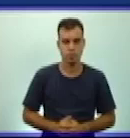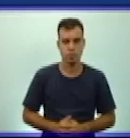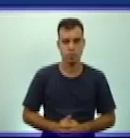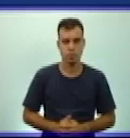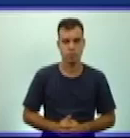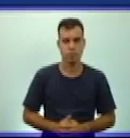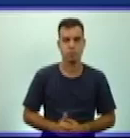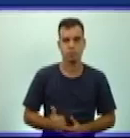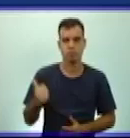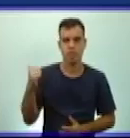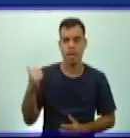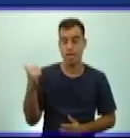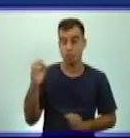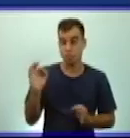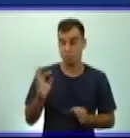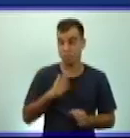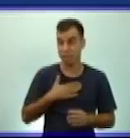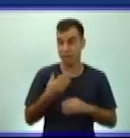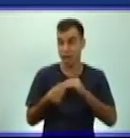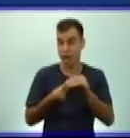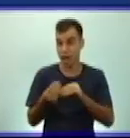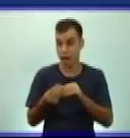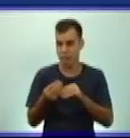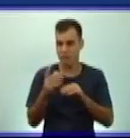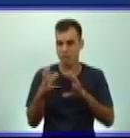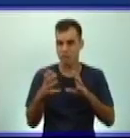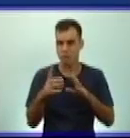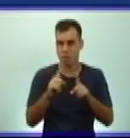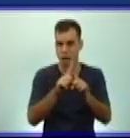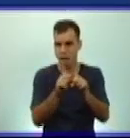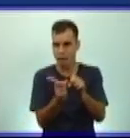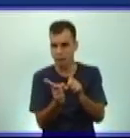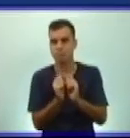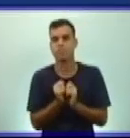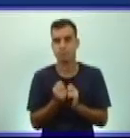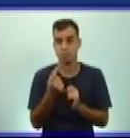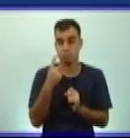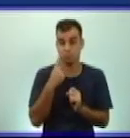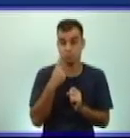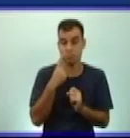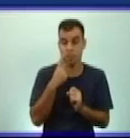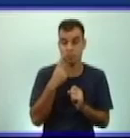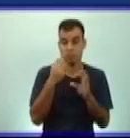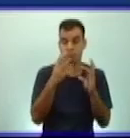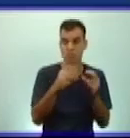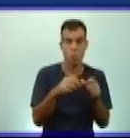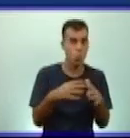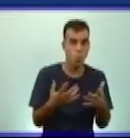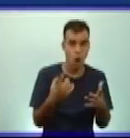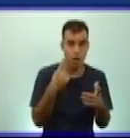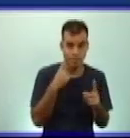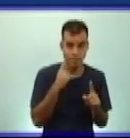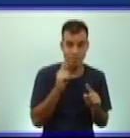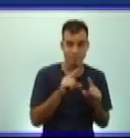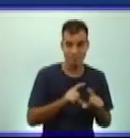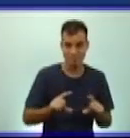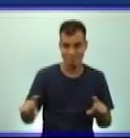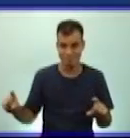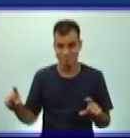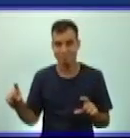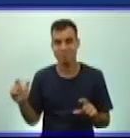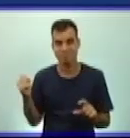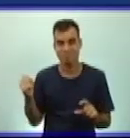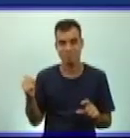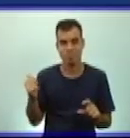cambia ese desplazamiento. Vamos a ver la ecuación rápidamente aquí y su respectiva unidad de medida. Yo les voy